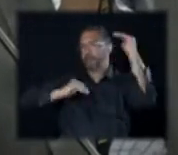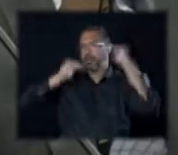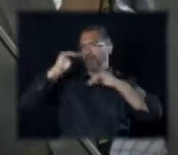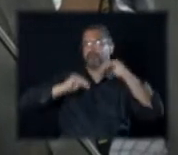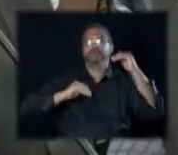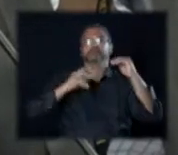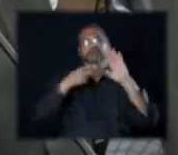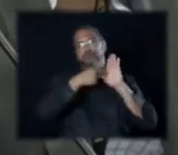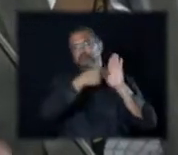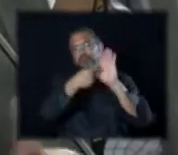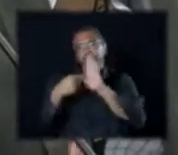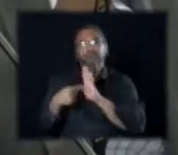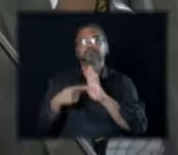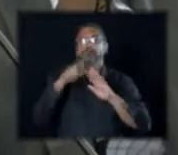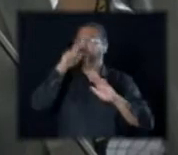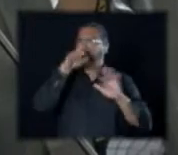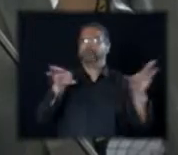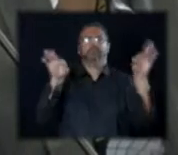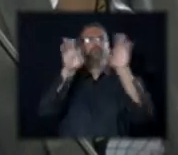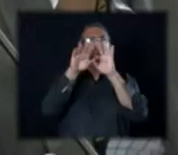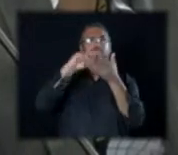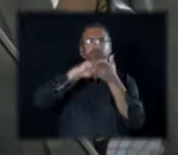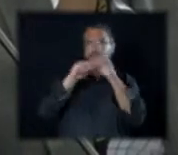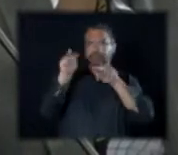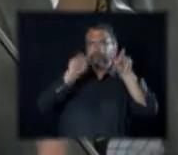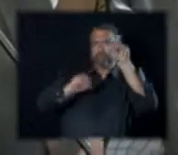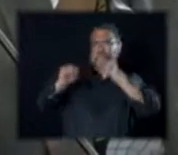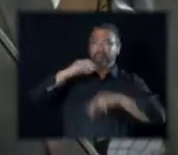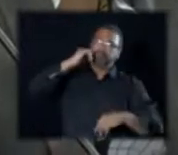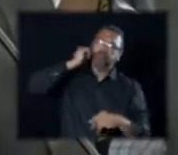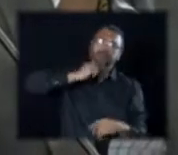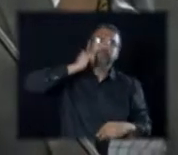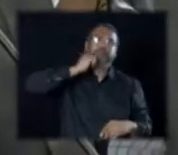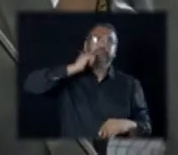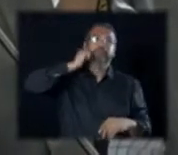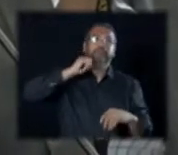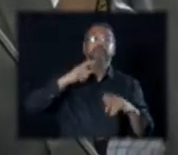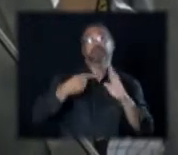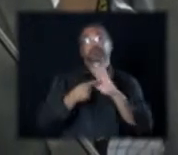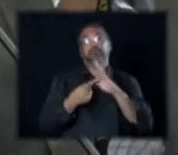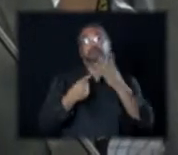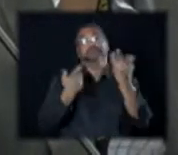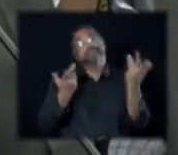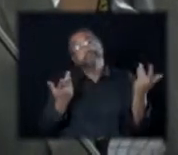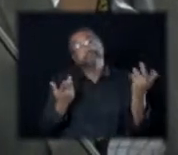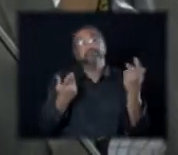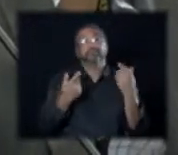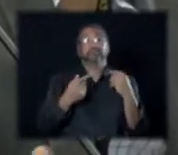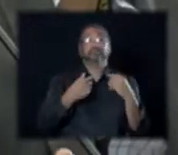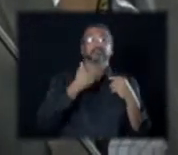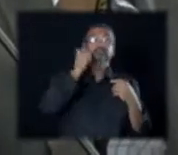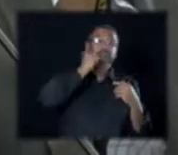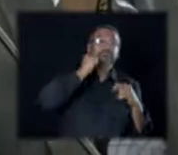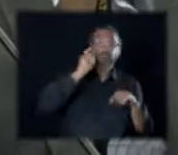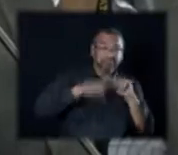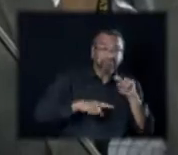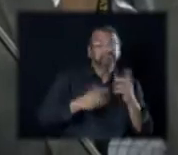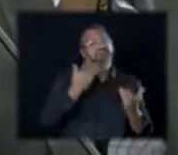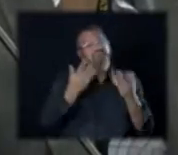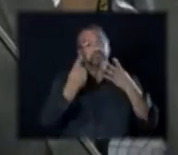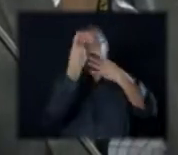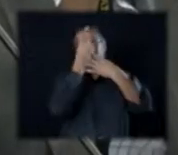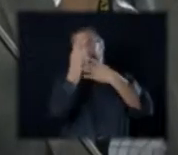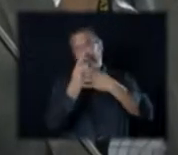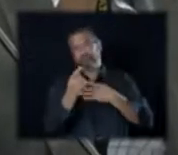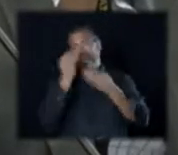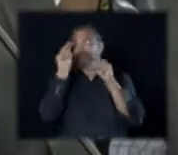revelar estos saldos y la importancia de controlar estos saldos diariamente o al menos